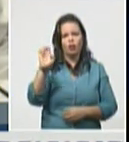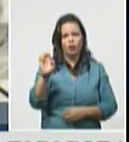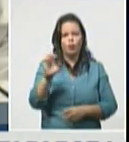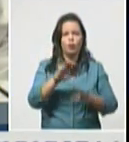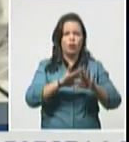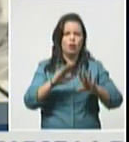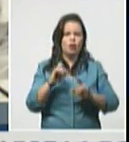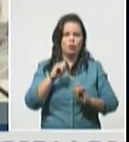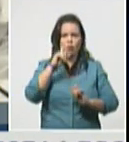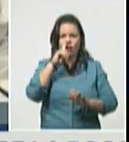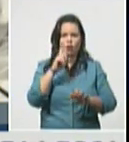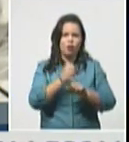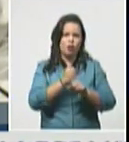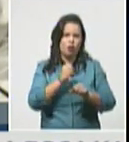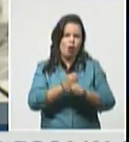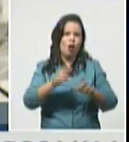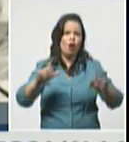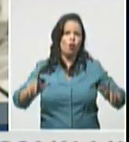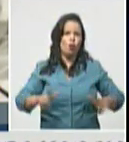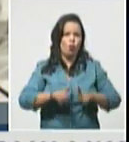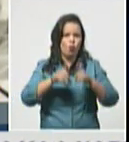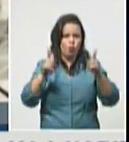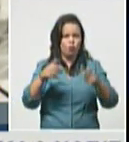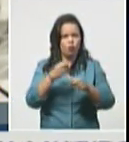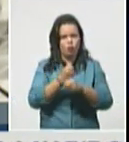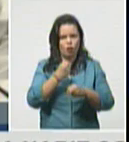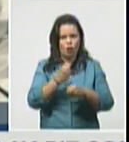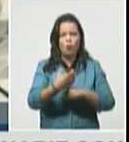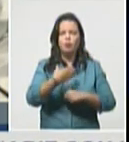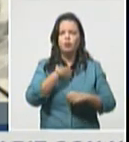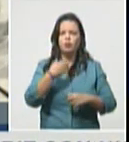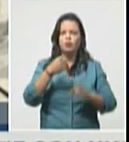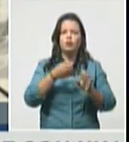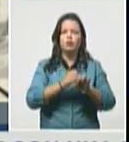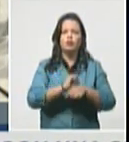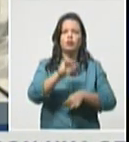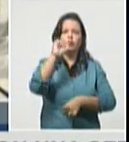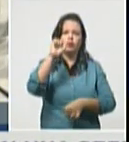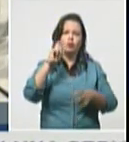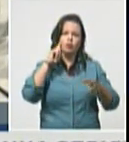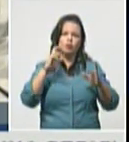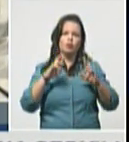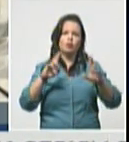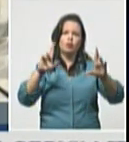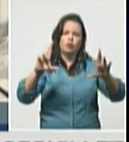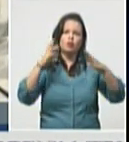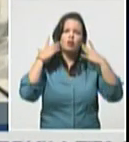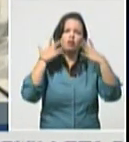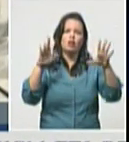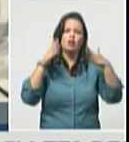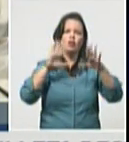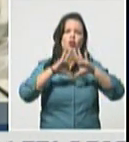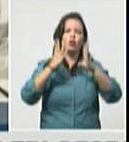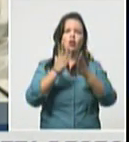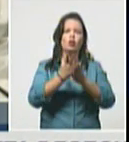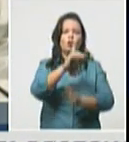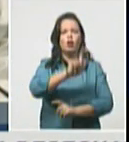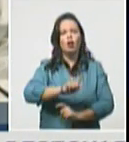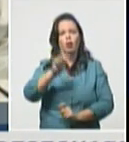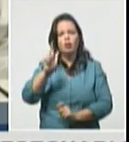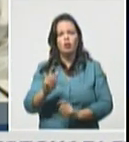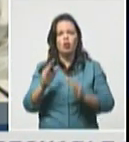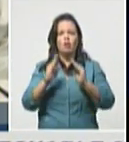muy bien, con un reconocimiento de todo el pueblo y de todas las autoridades de esta isla. Y bueno, con